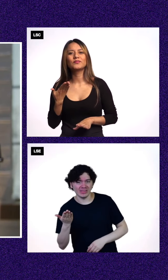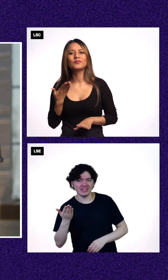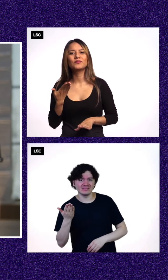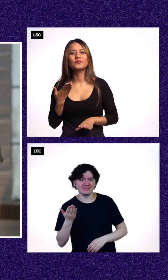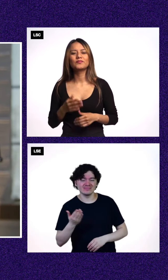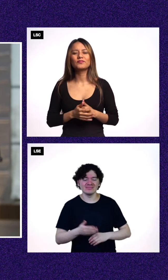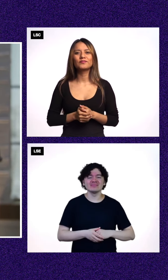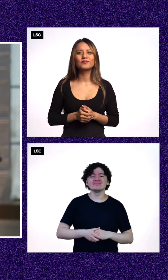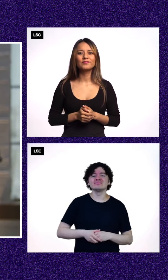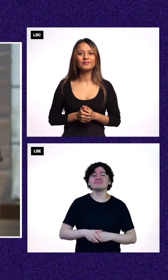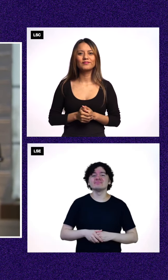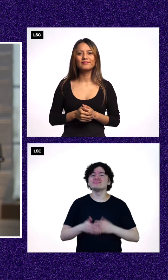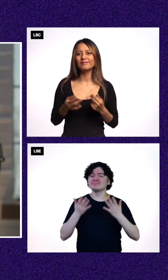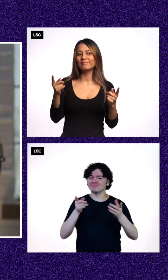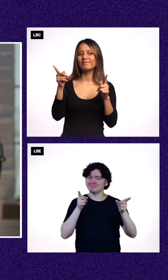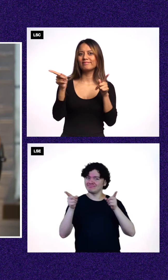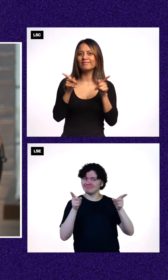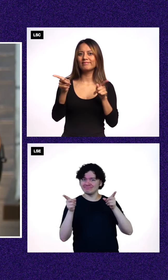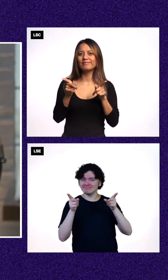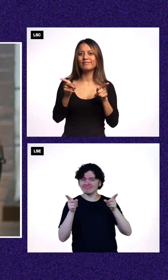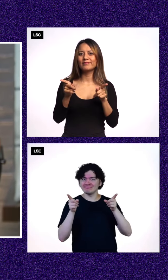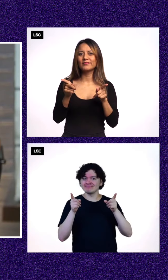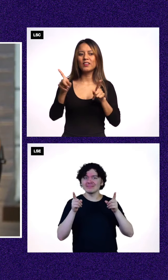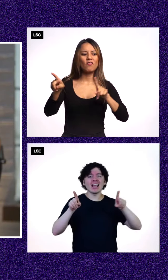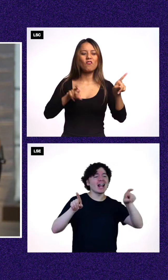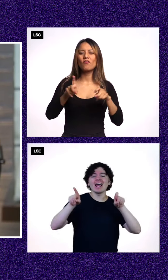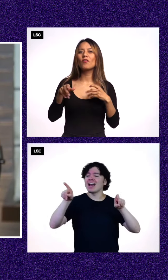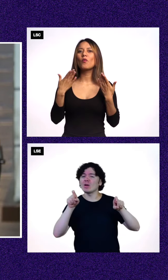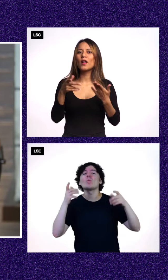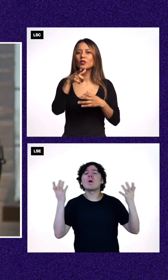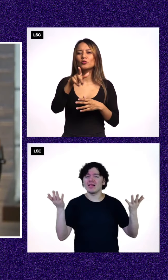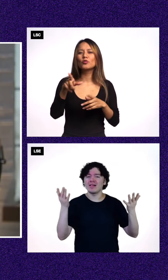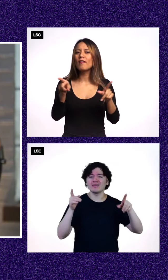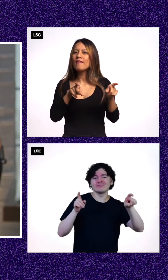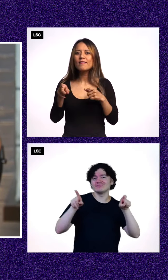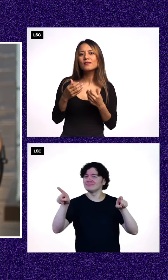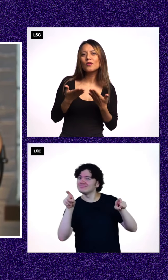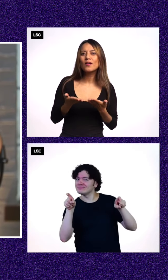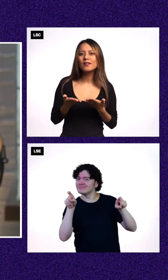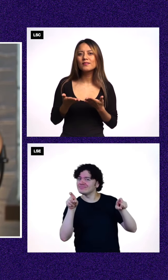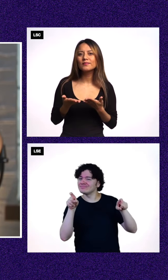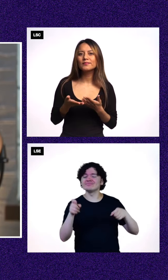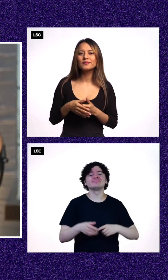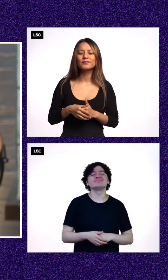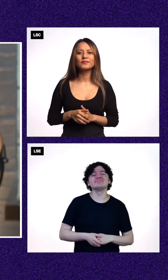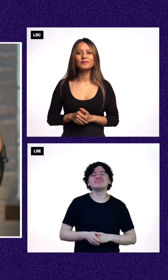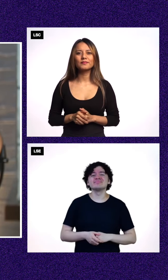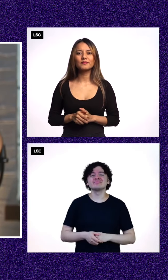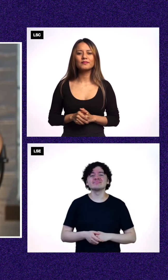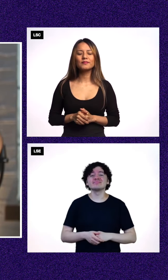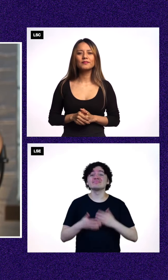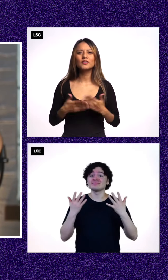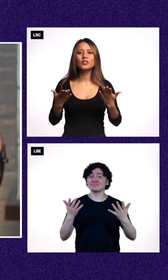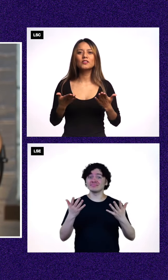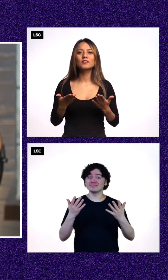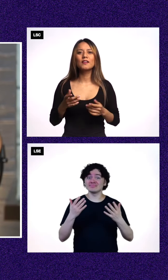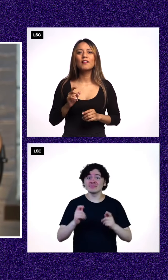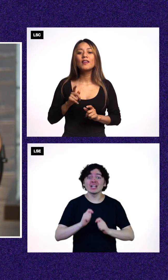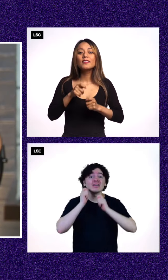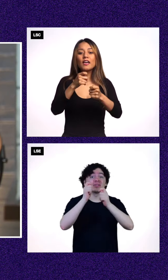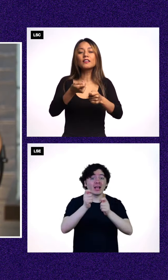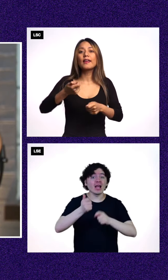sí se puede, obviamente. Mientras el ánimo es una inversión en el futuro de alguien y eso es muy poderoso. Darte una esperanza y